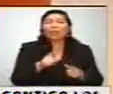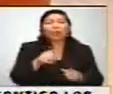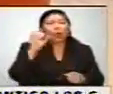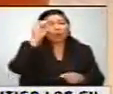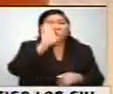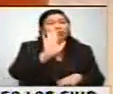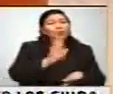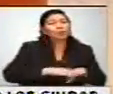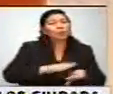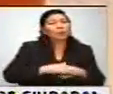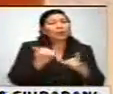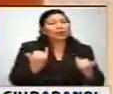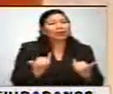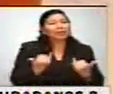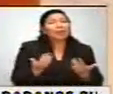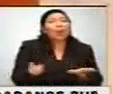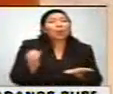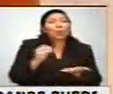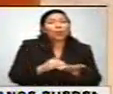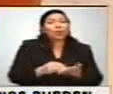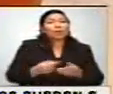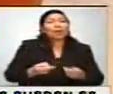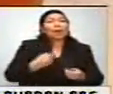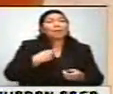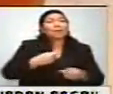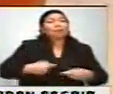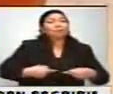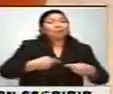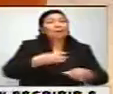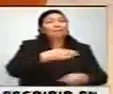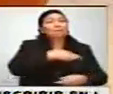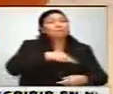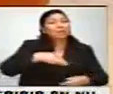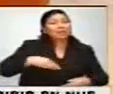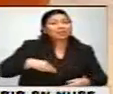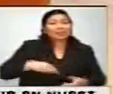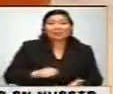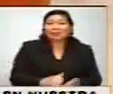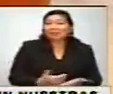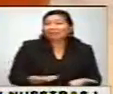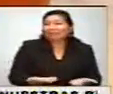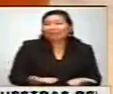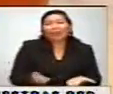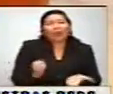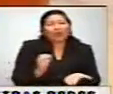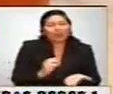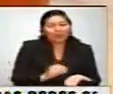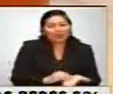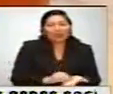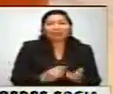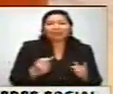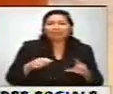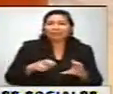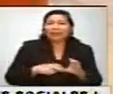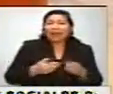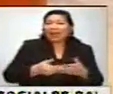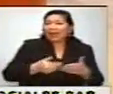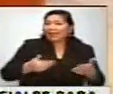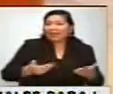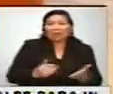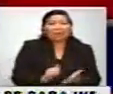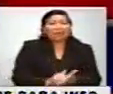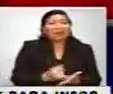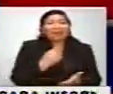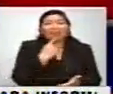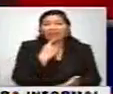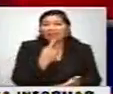opinas sobre esta nueva interpelación al ministro Vizcarra? En realidad es una reiteración de la interpelación anterior, porque